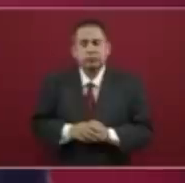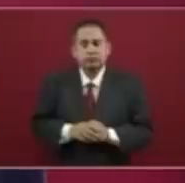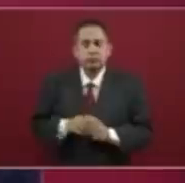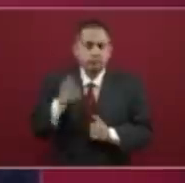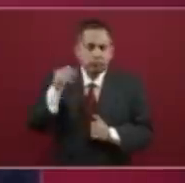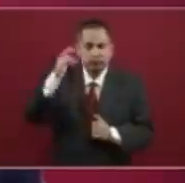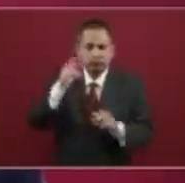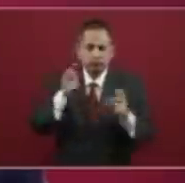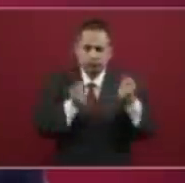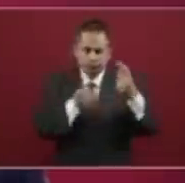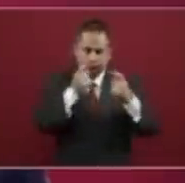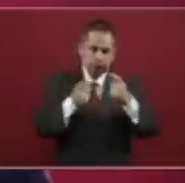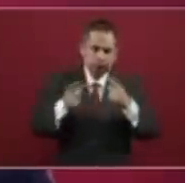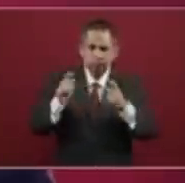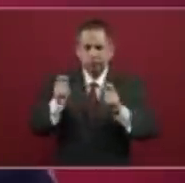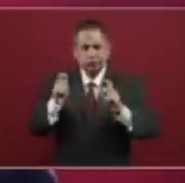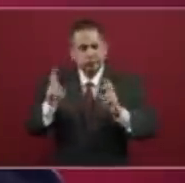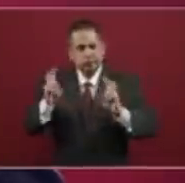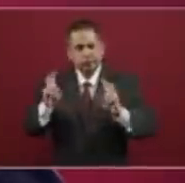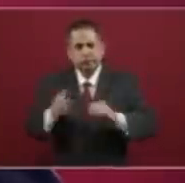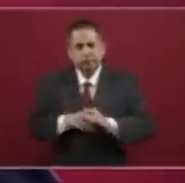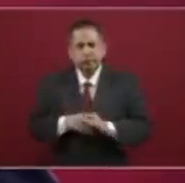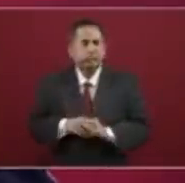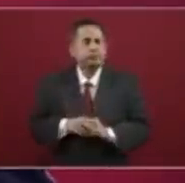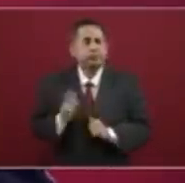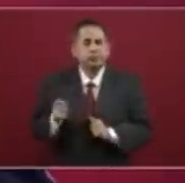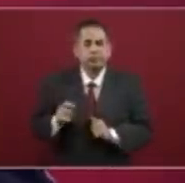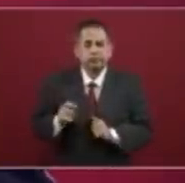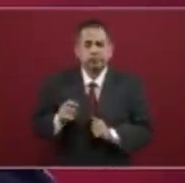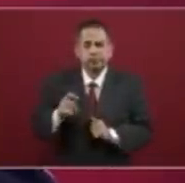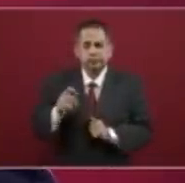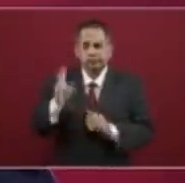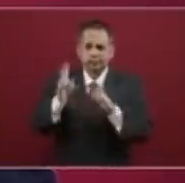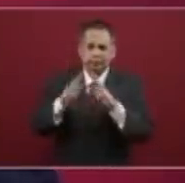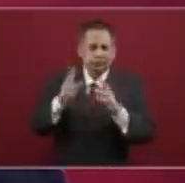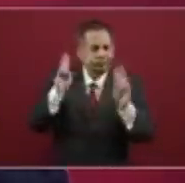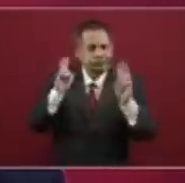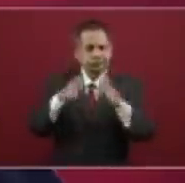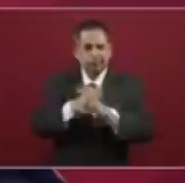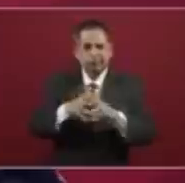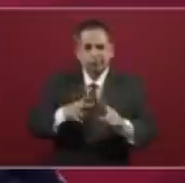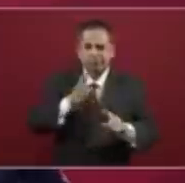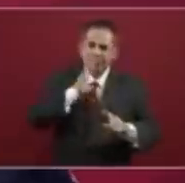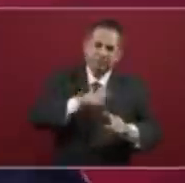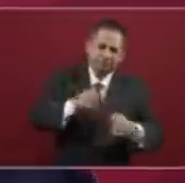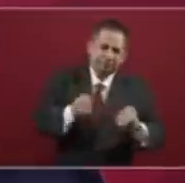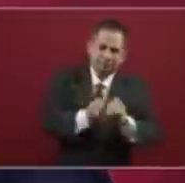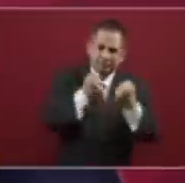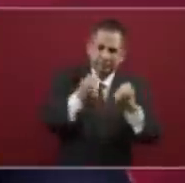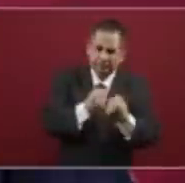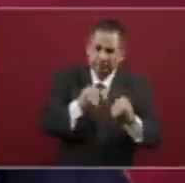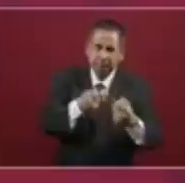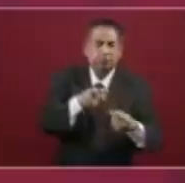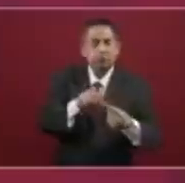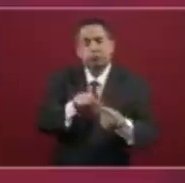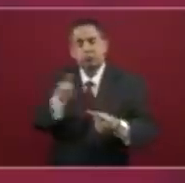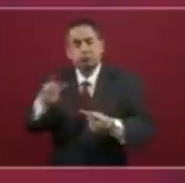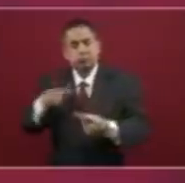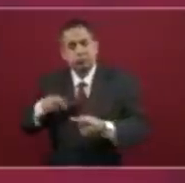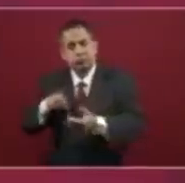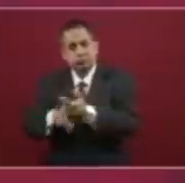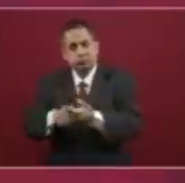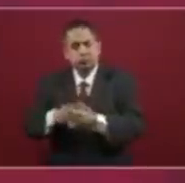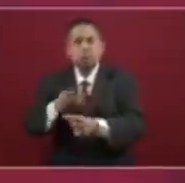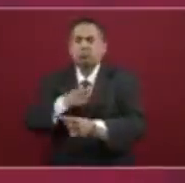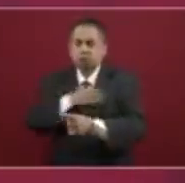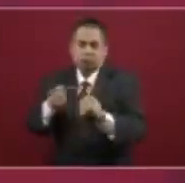según unos, de la mala pelea, según otros, de la